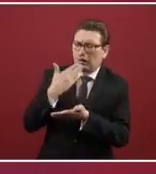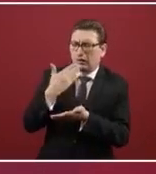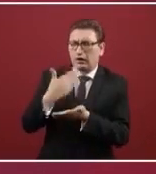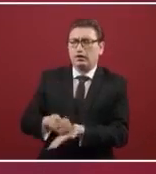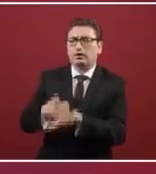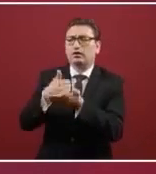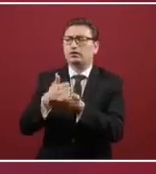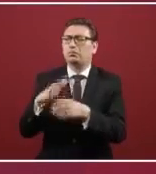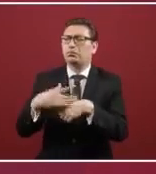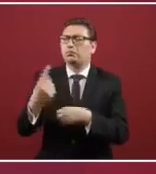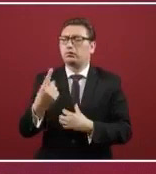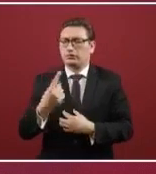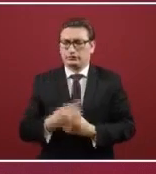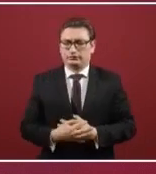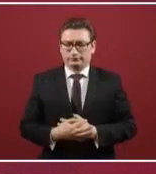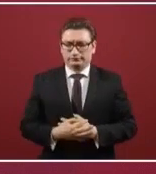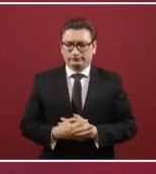porque de